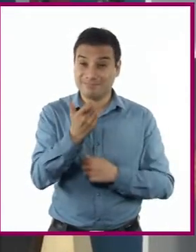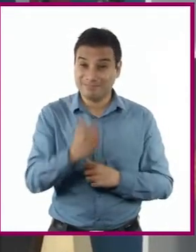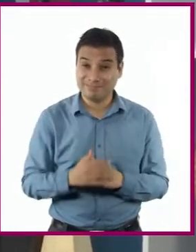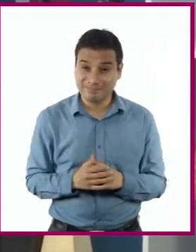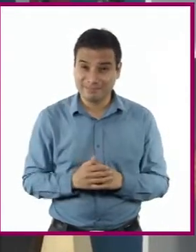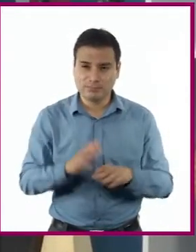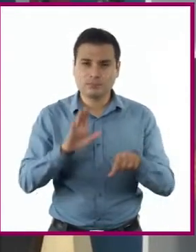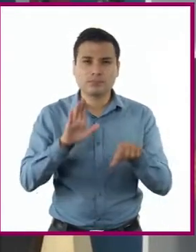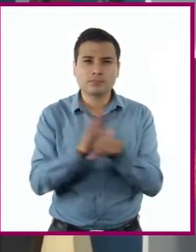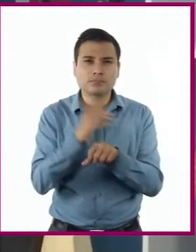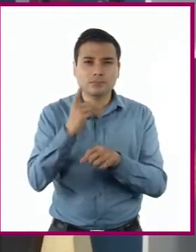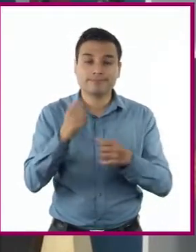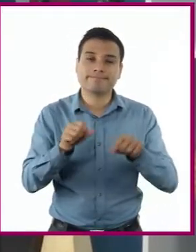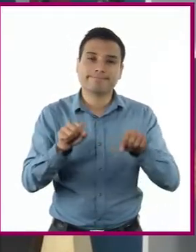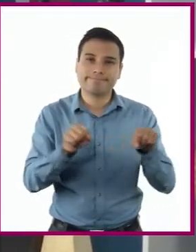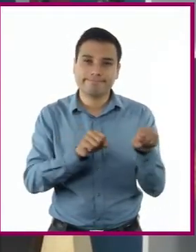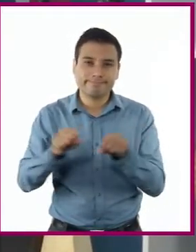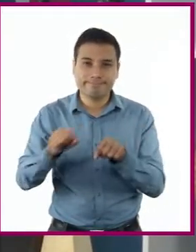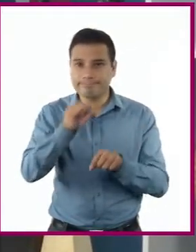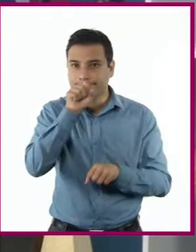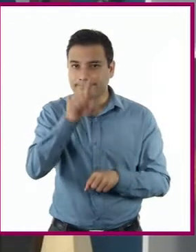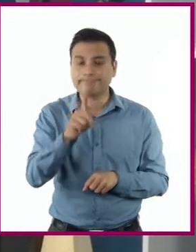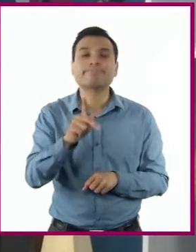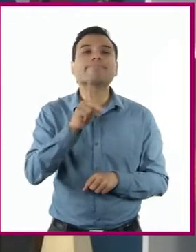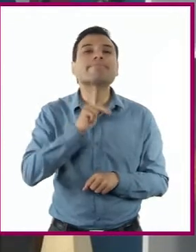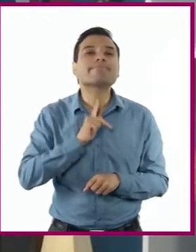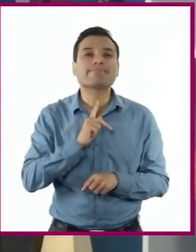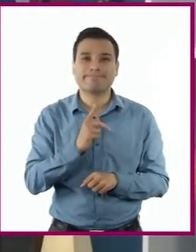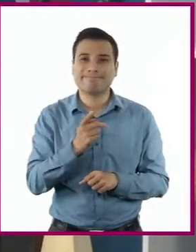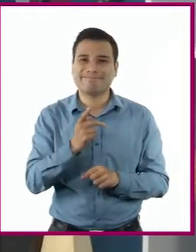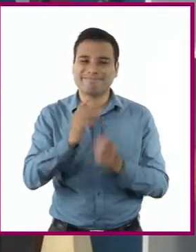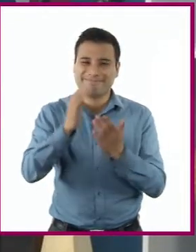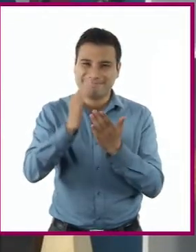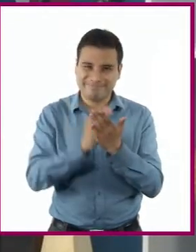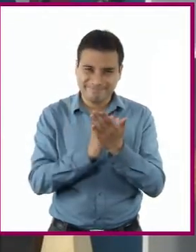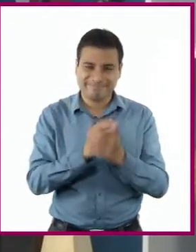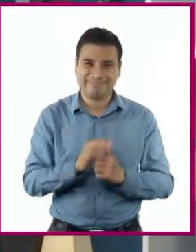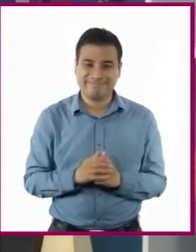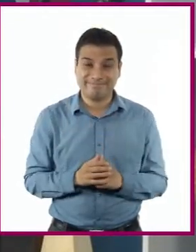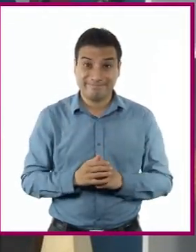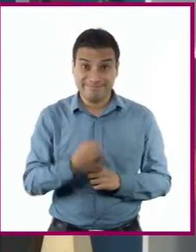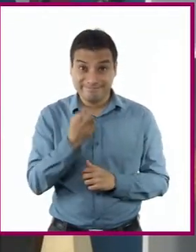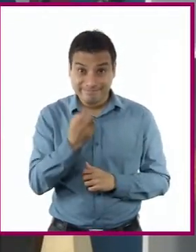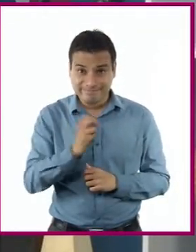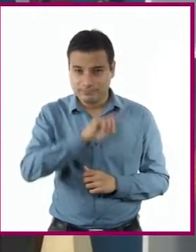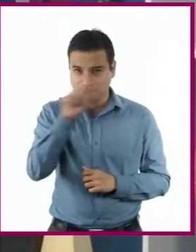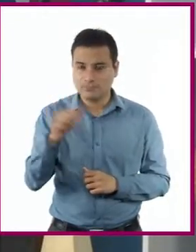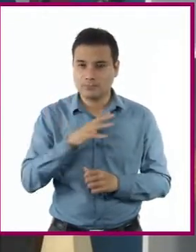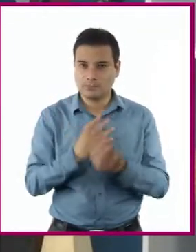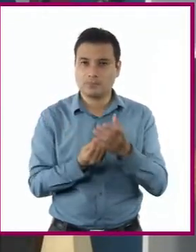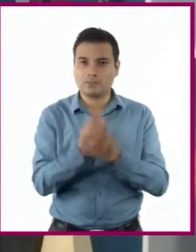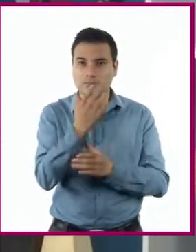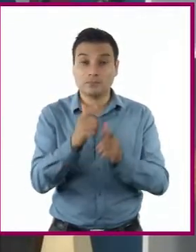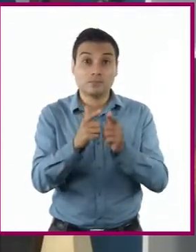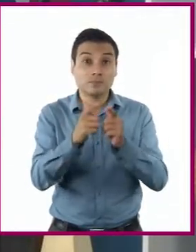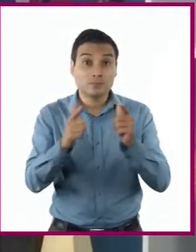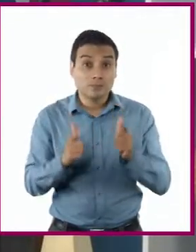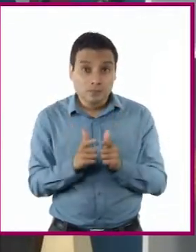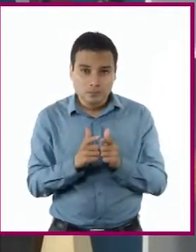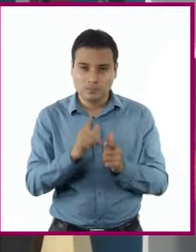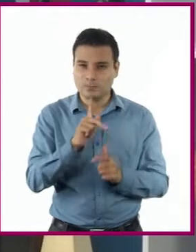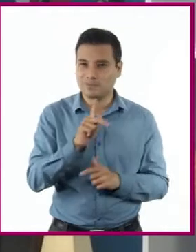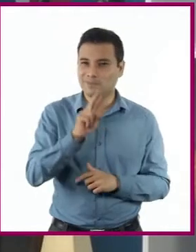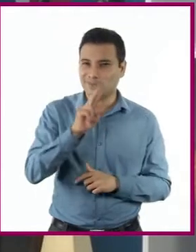a raíz del sismo y los precios del petróleo. En este contexto, surgió un grupo de oposición al interior del partido